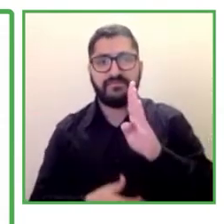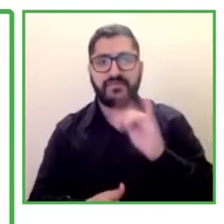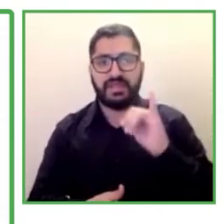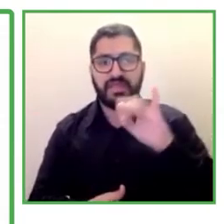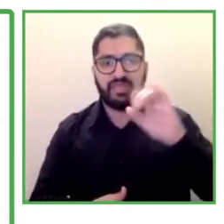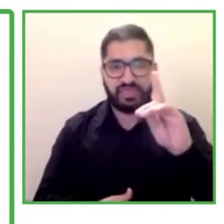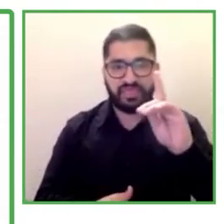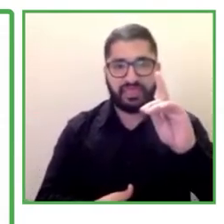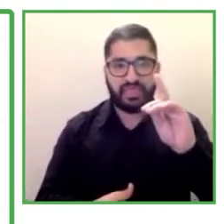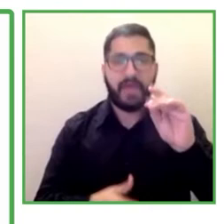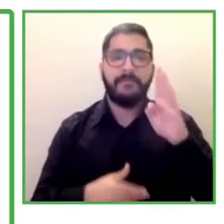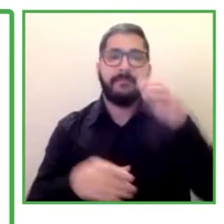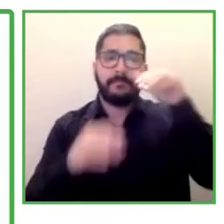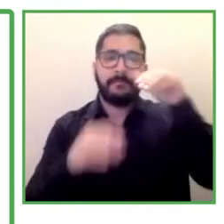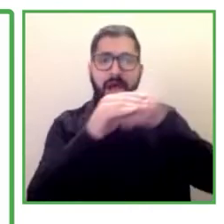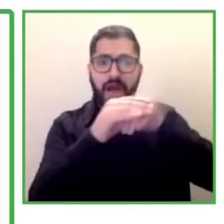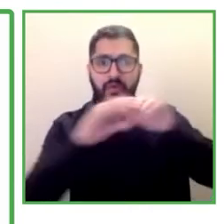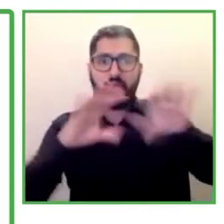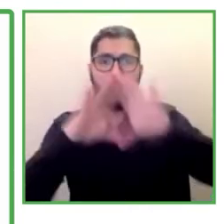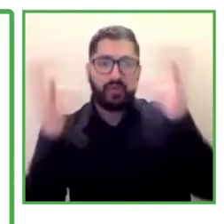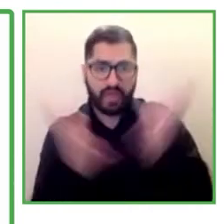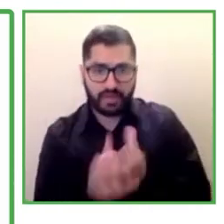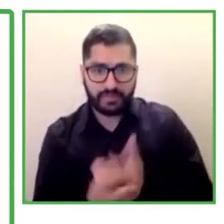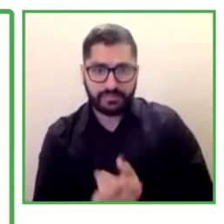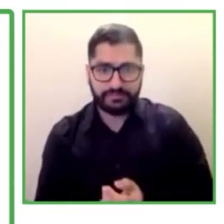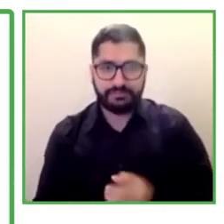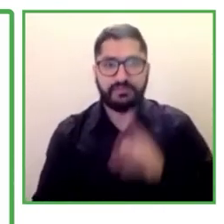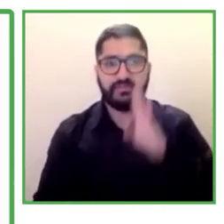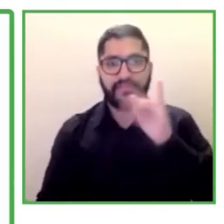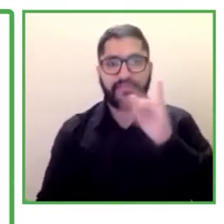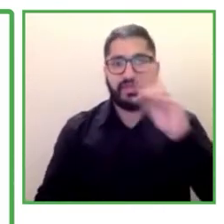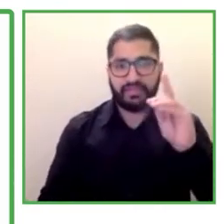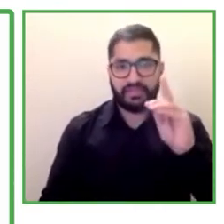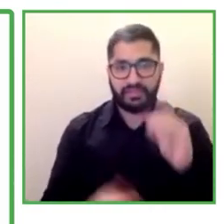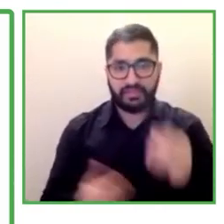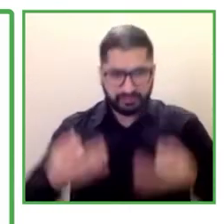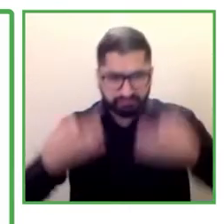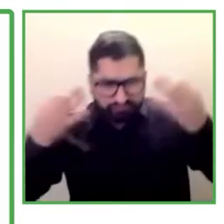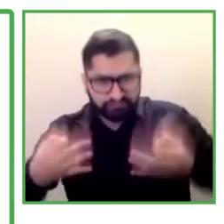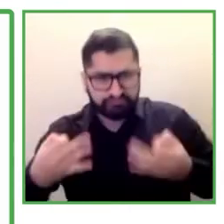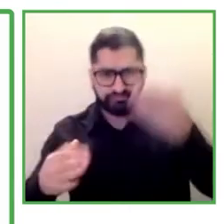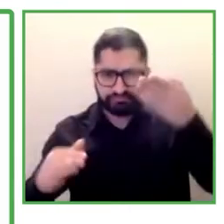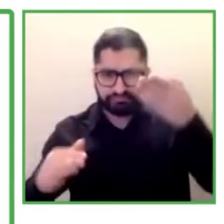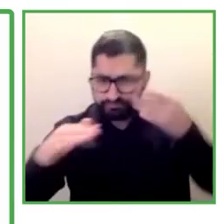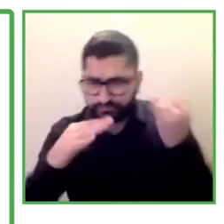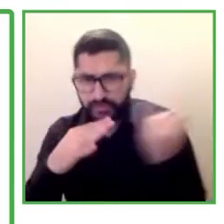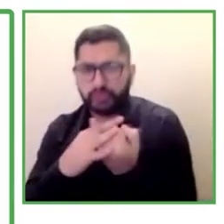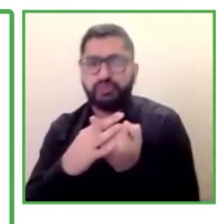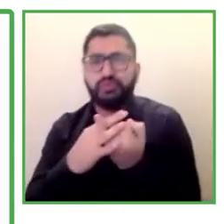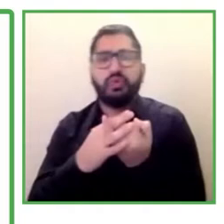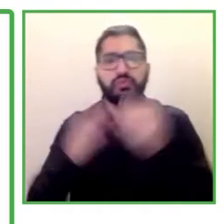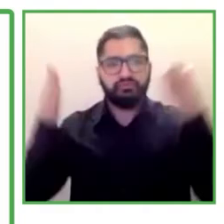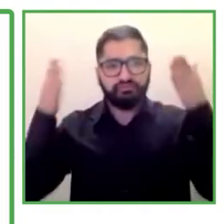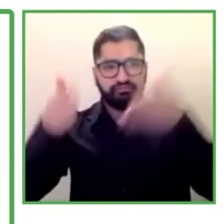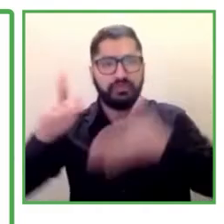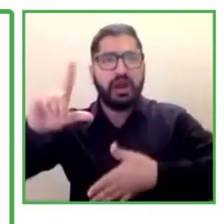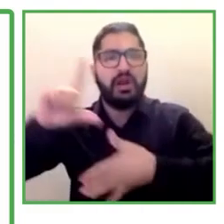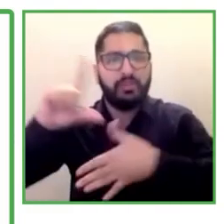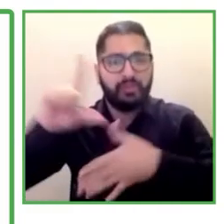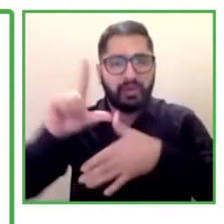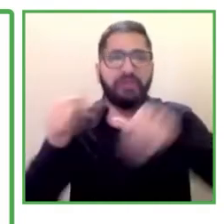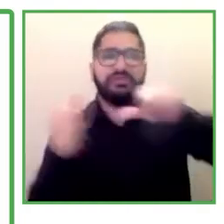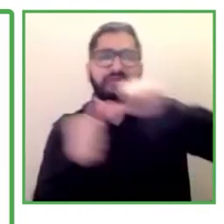la inclusión de América Latina y el Caribe. Queremos apalancar innovación porque estamos convencidos que es muy